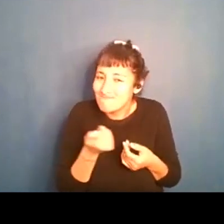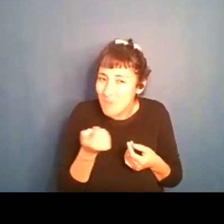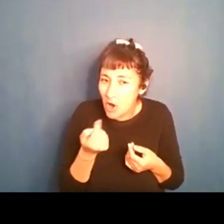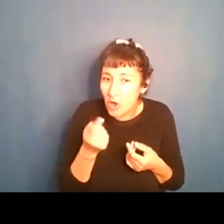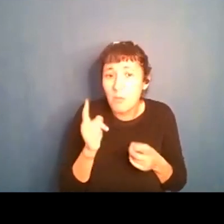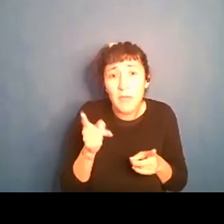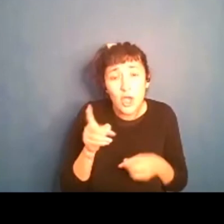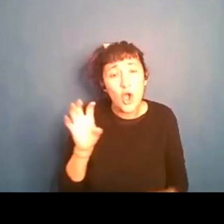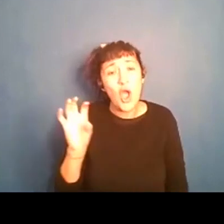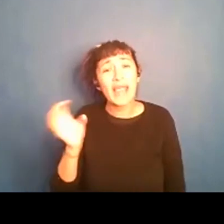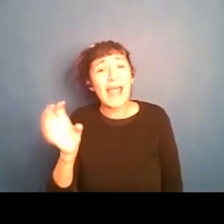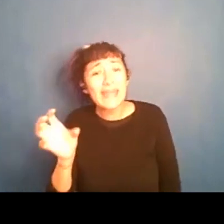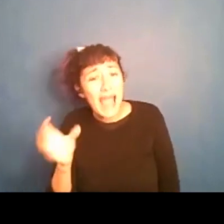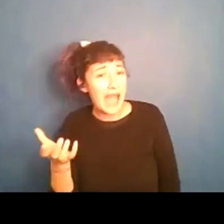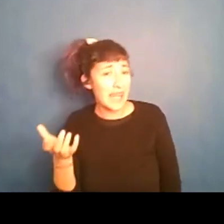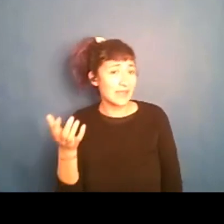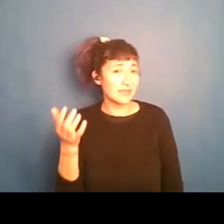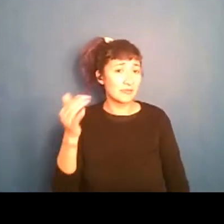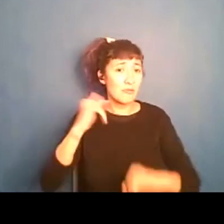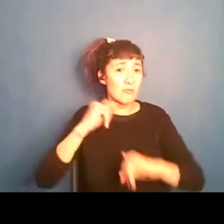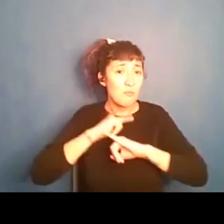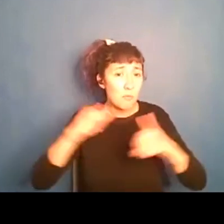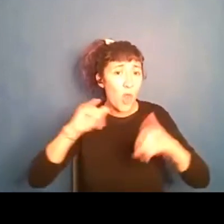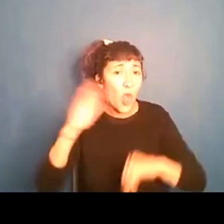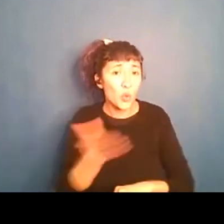canales, desde las grandes productoras,